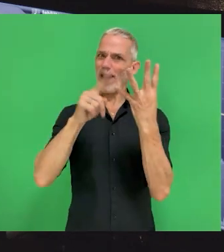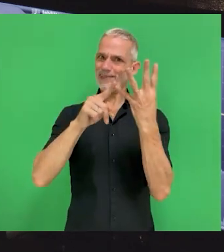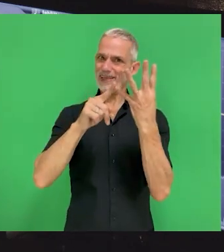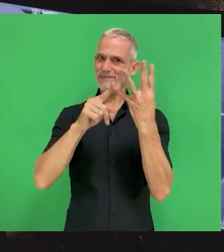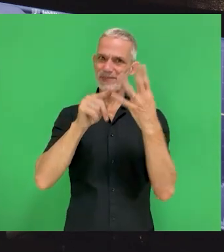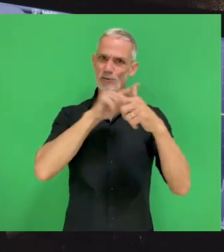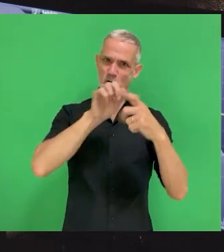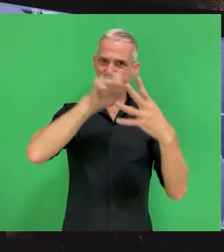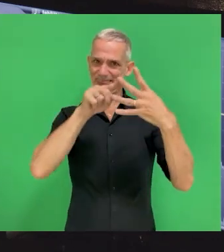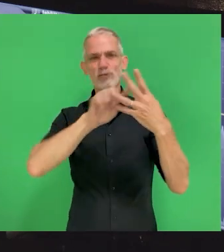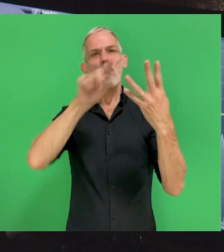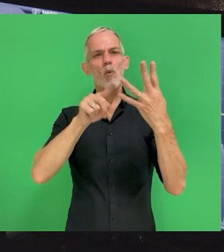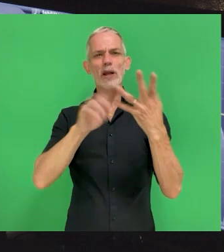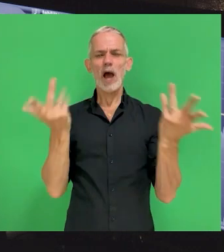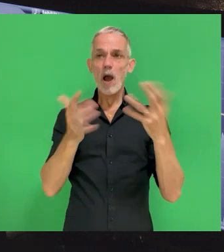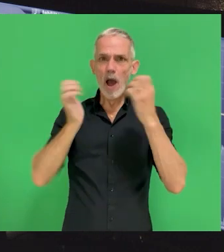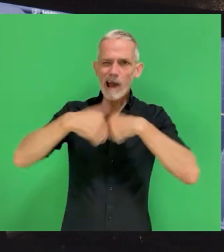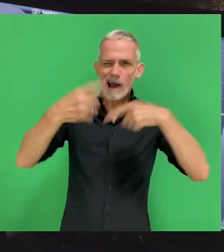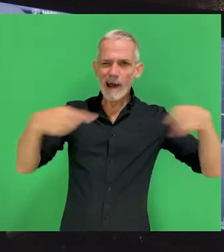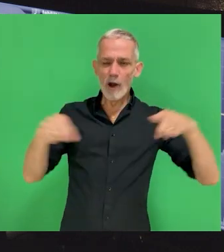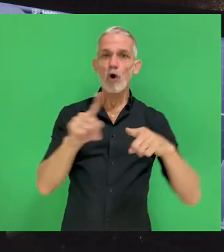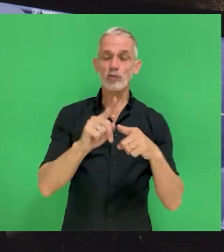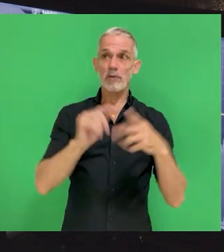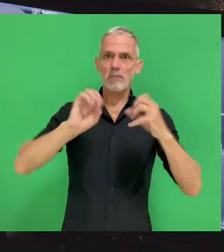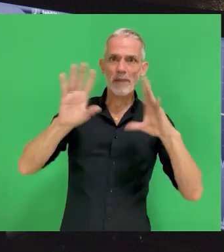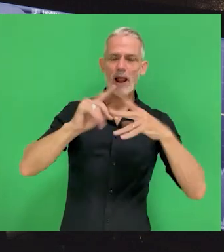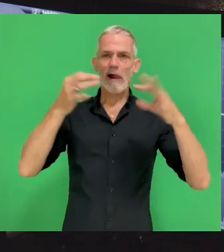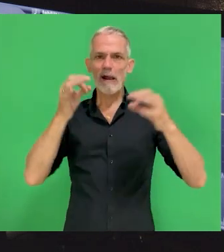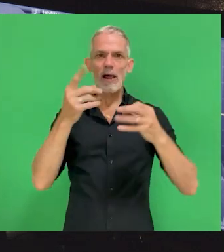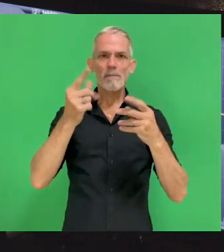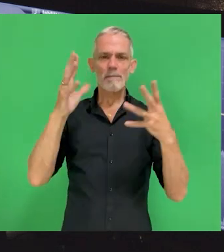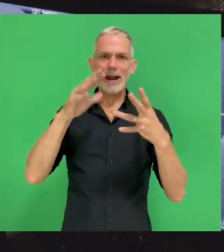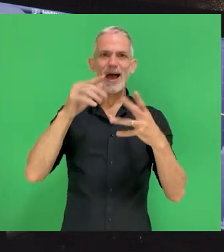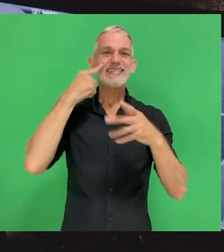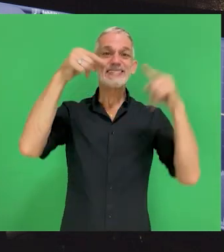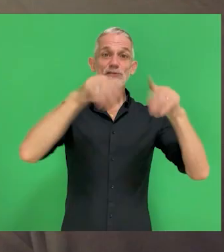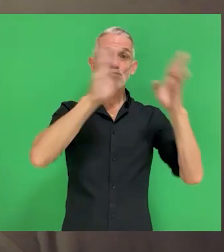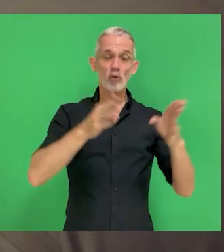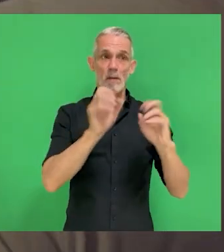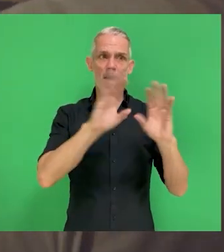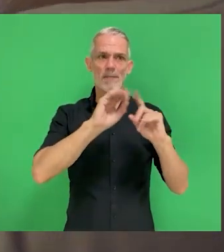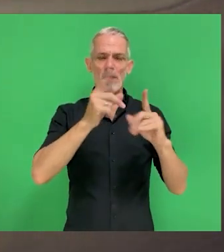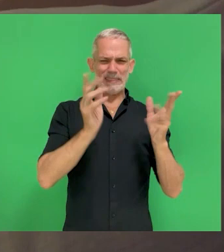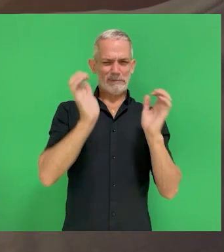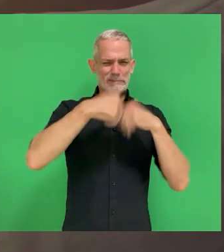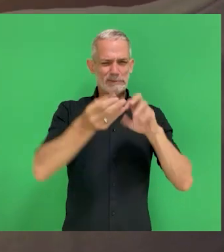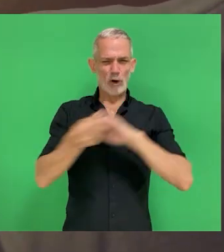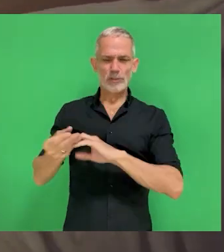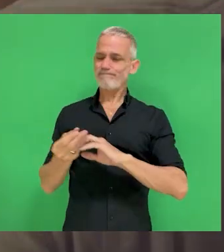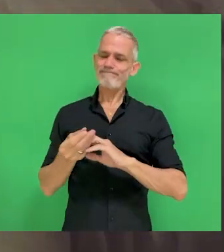función: ocultar aquellas cosas que pueden ser dañinas para la institución. Vamos de